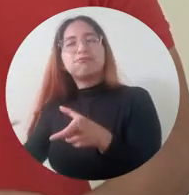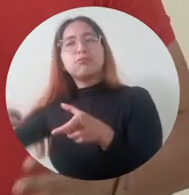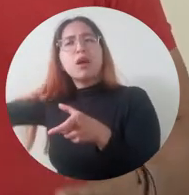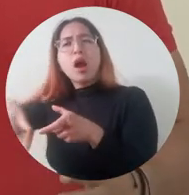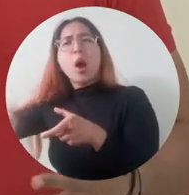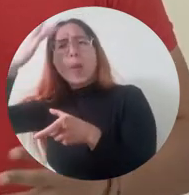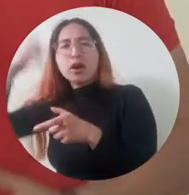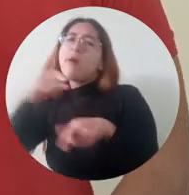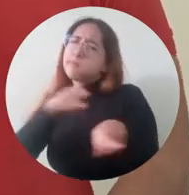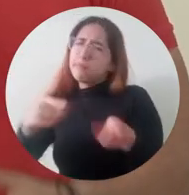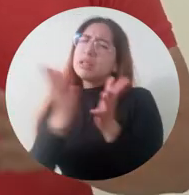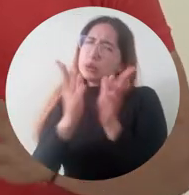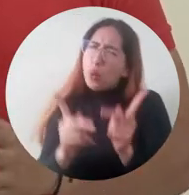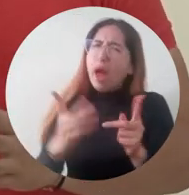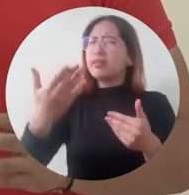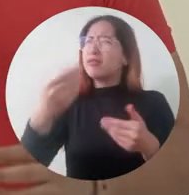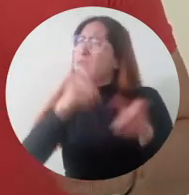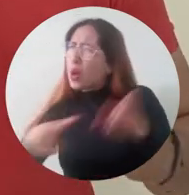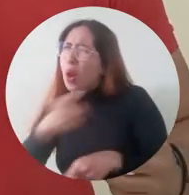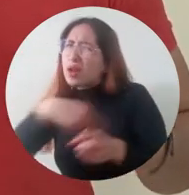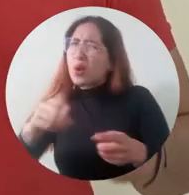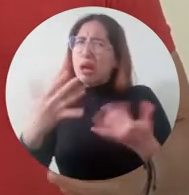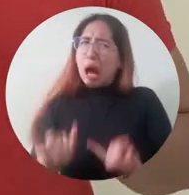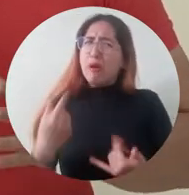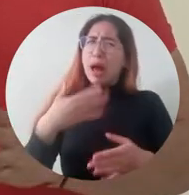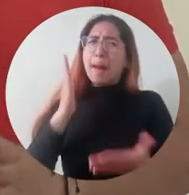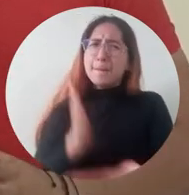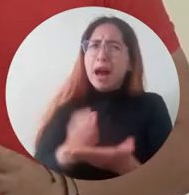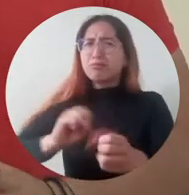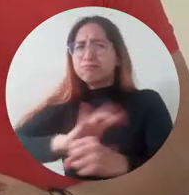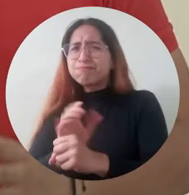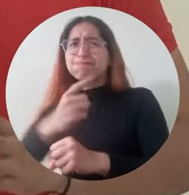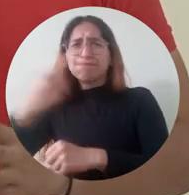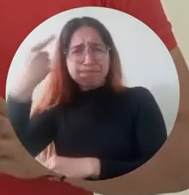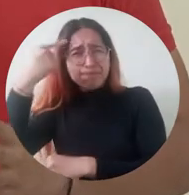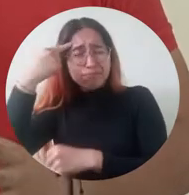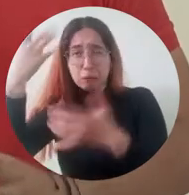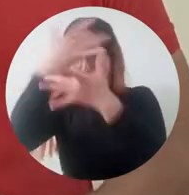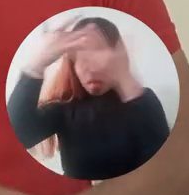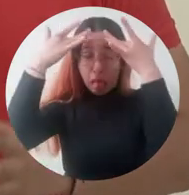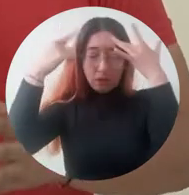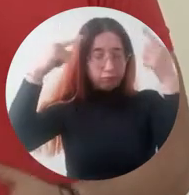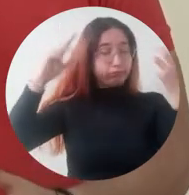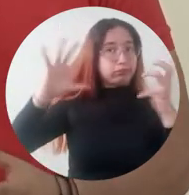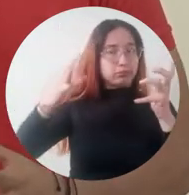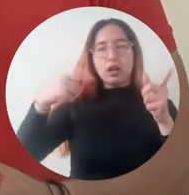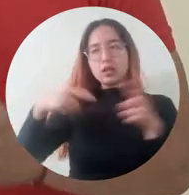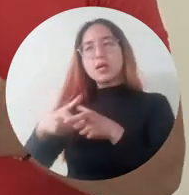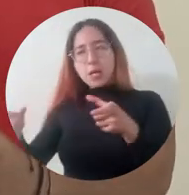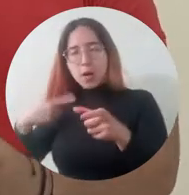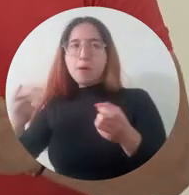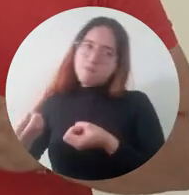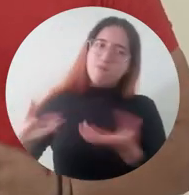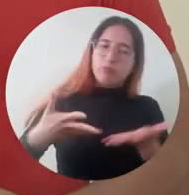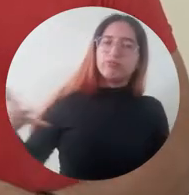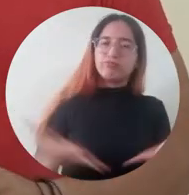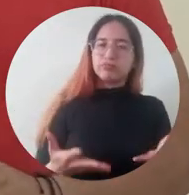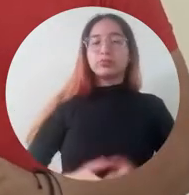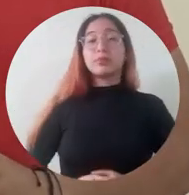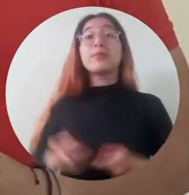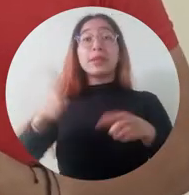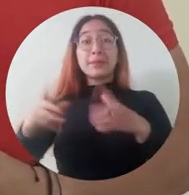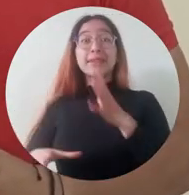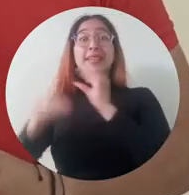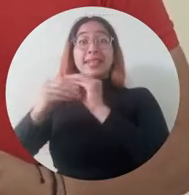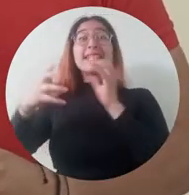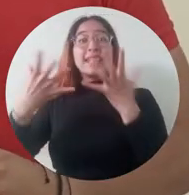Magdalena. Esto con el fin de que se puedan atender todos los problemas de salud mental que se han incrementado a raíz de la pandemia.